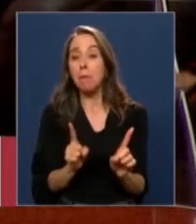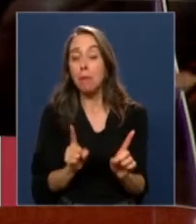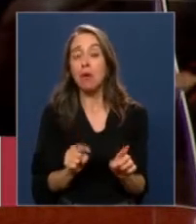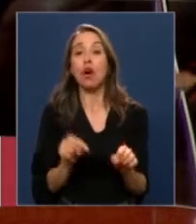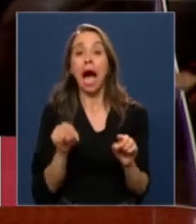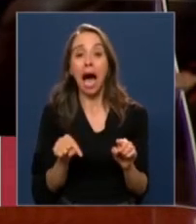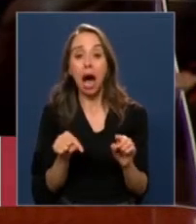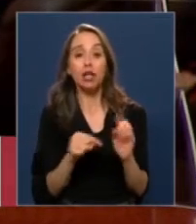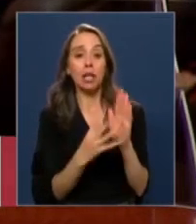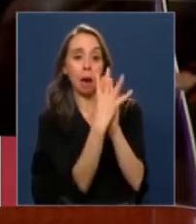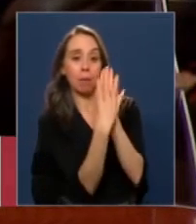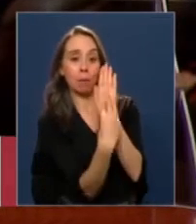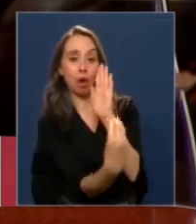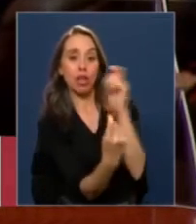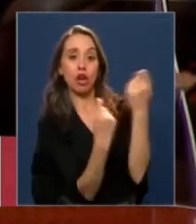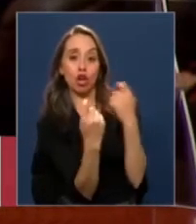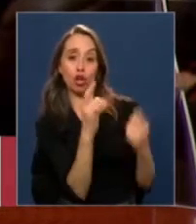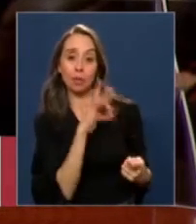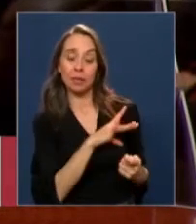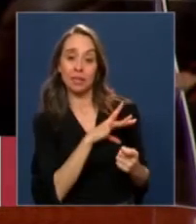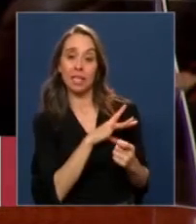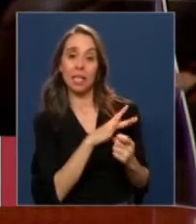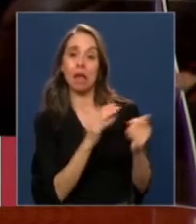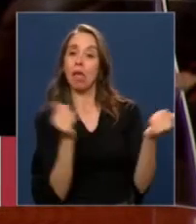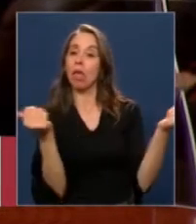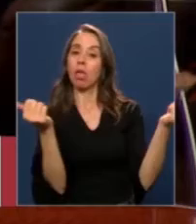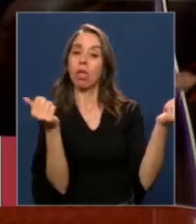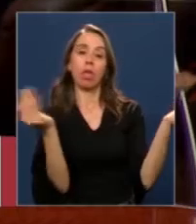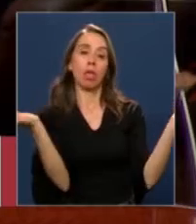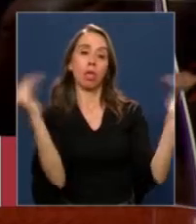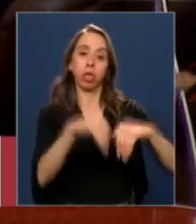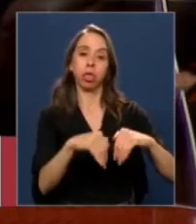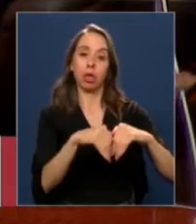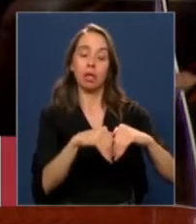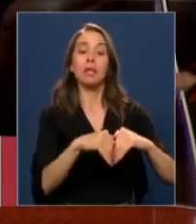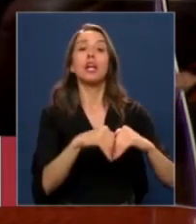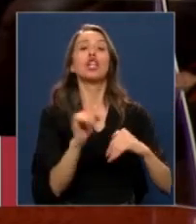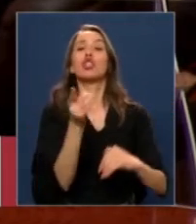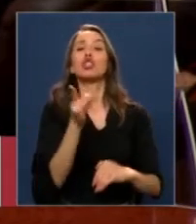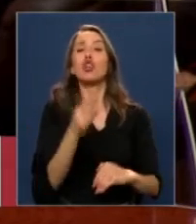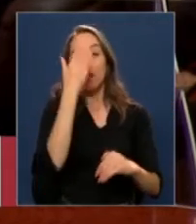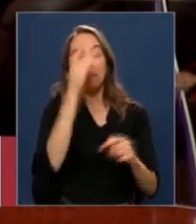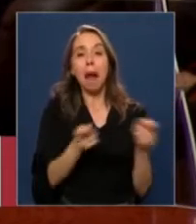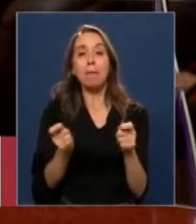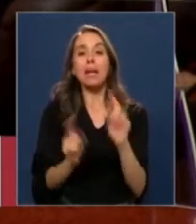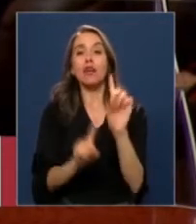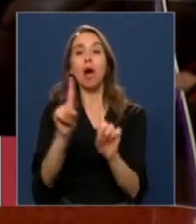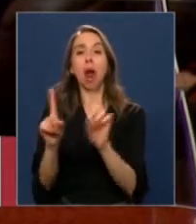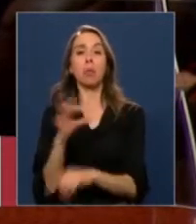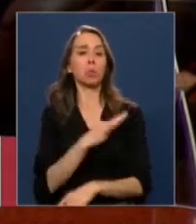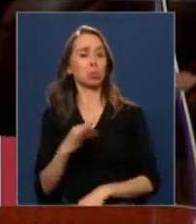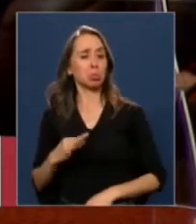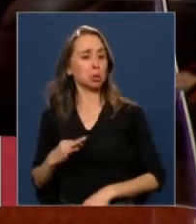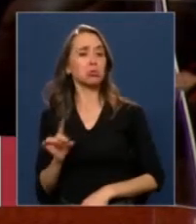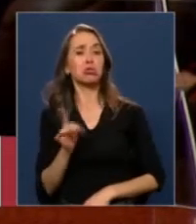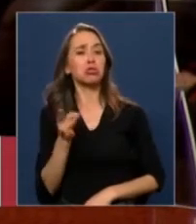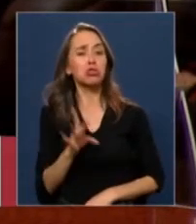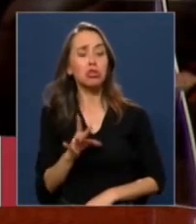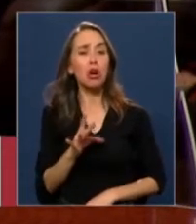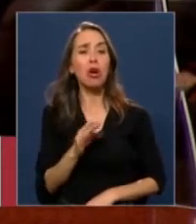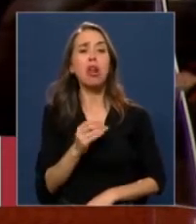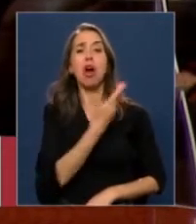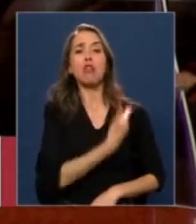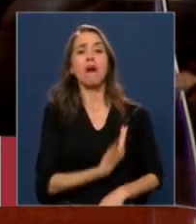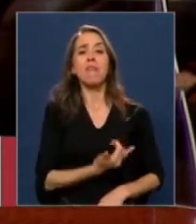es este modelo económico el que terminó de colapsar no es sólo el mal manejo de algunos ministros no es sólo la